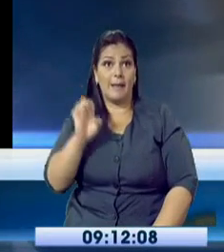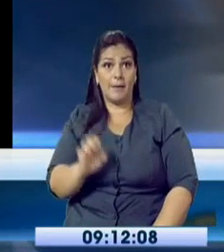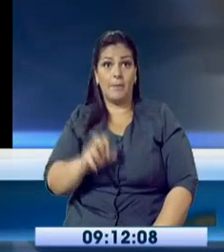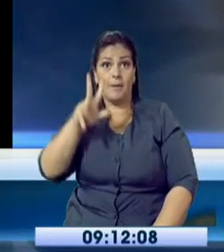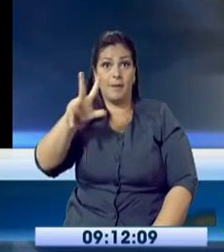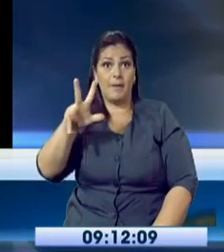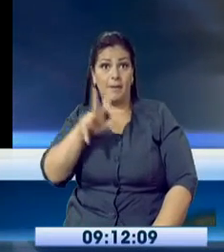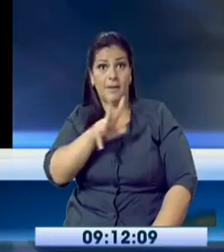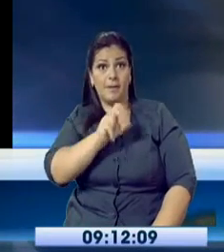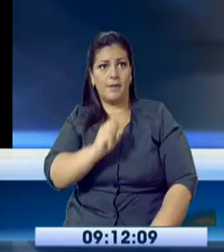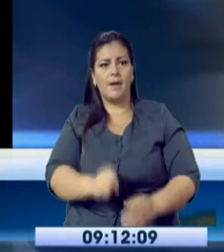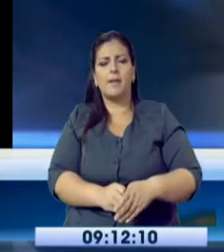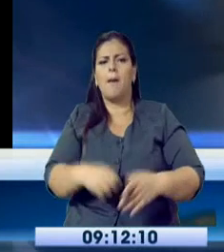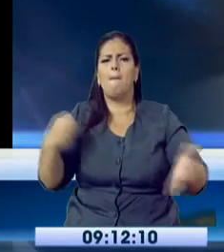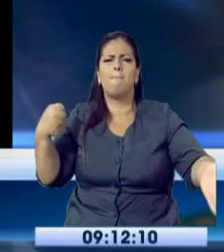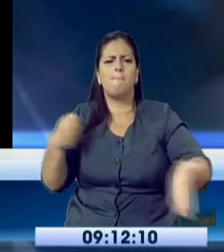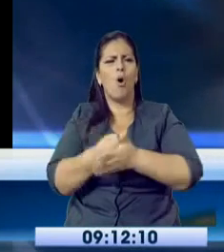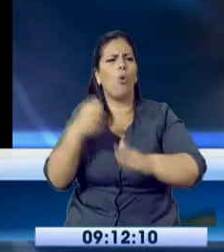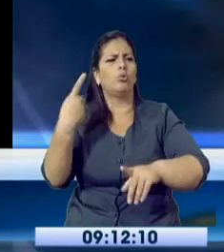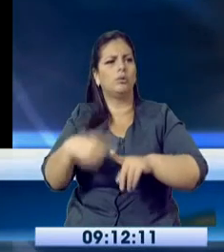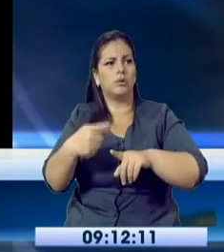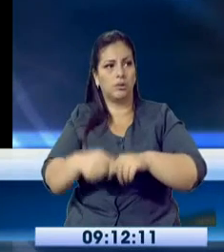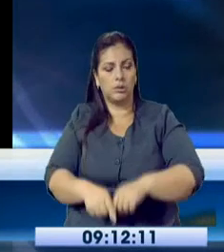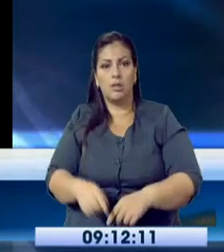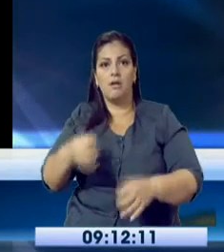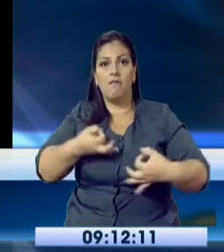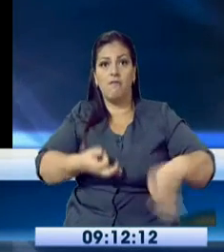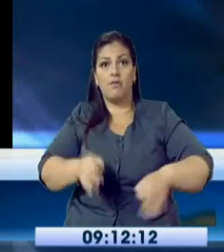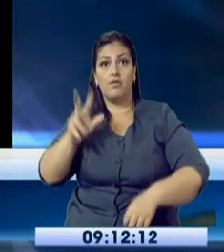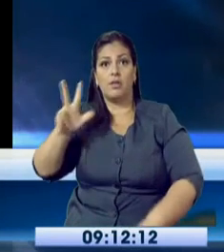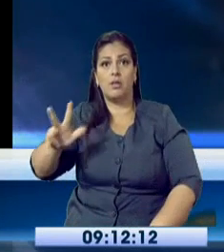en febrero 348 y en marzo